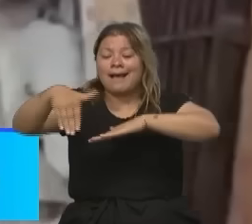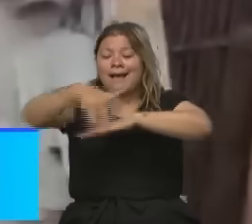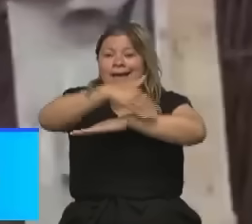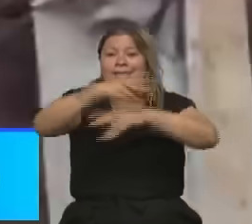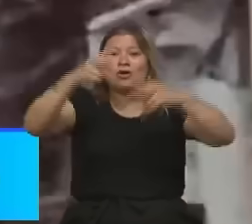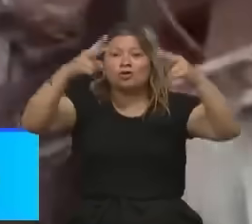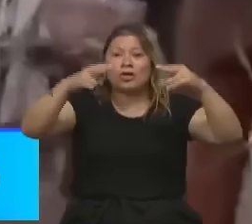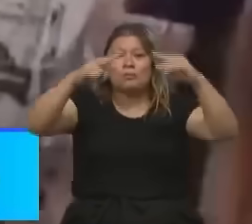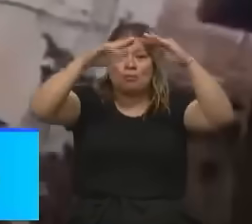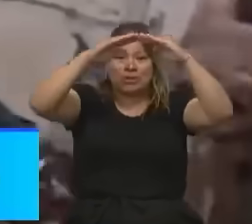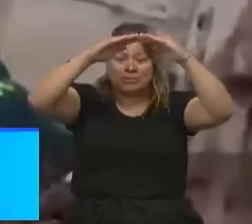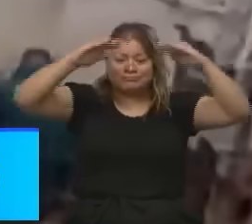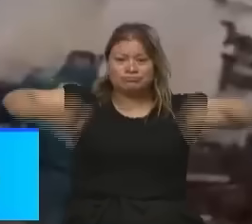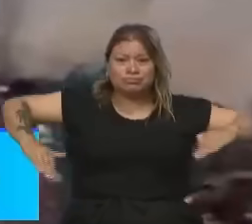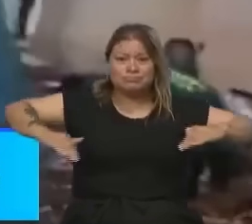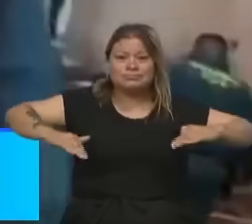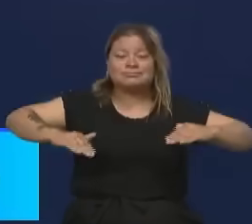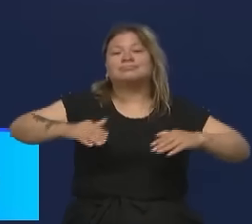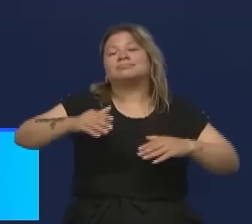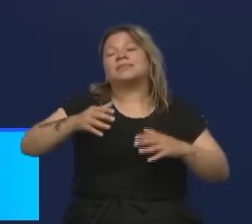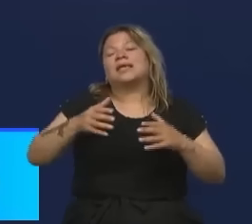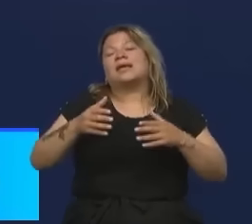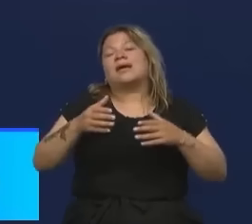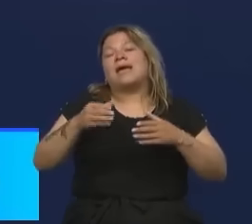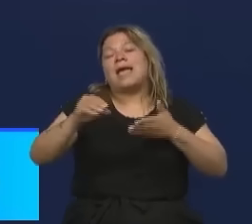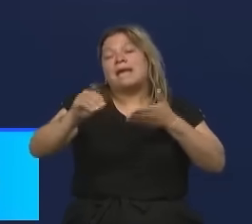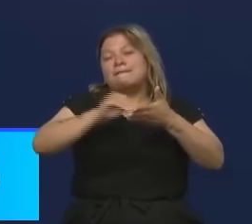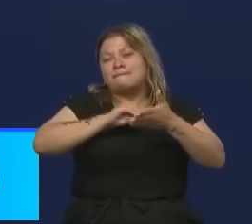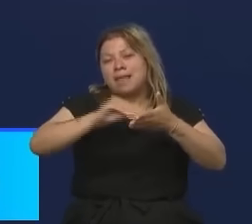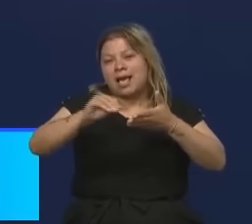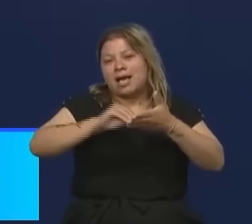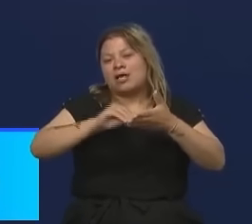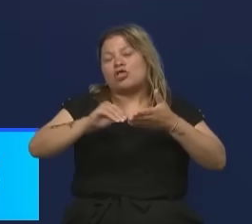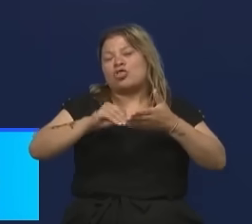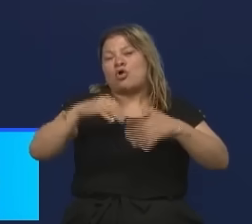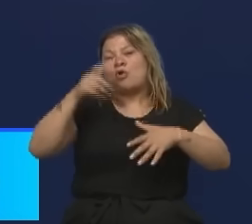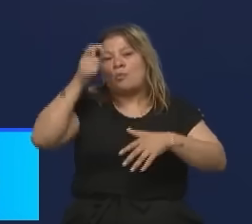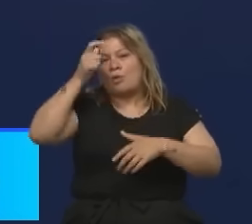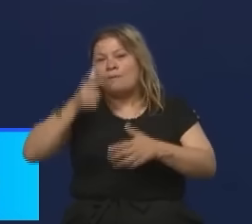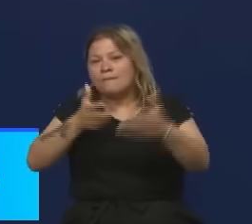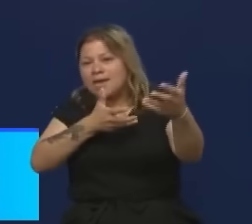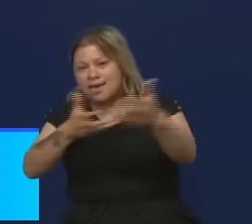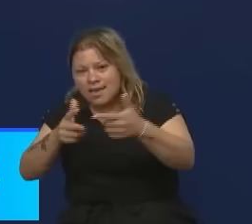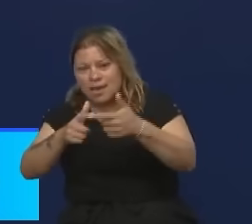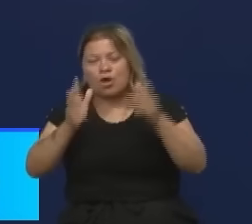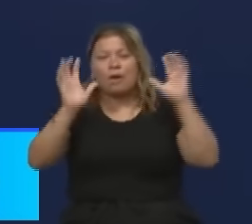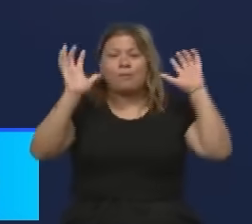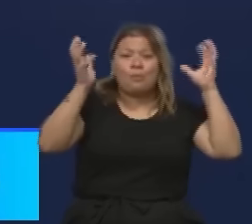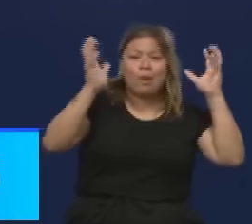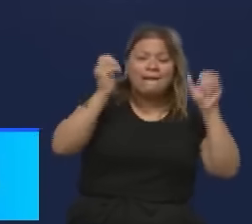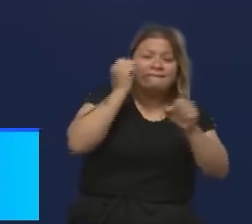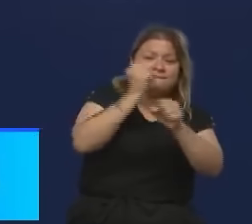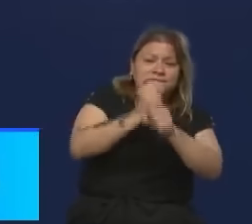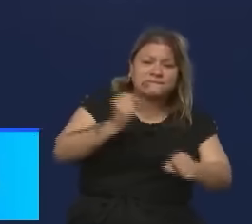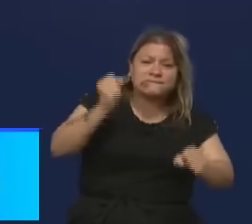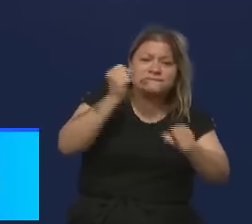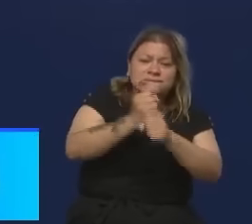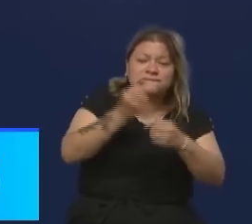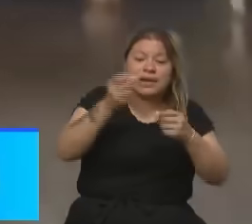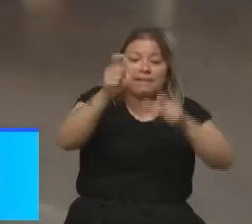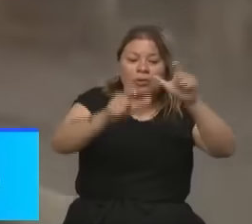cortados. El personal de emergencia trabajó contrarreloj para rescatar a cientos de personas, pero muchos